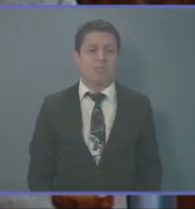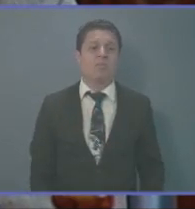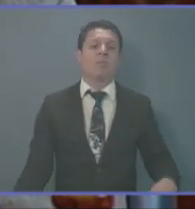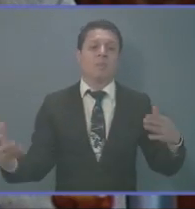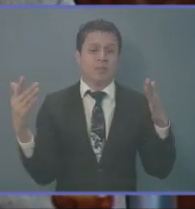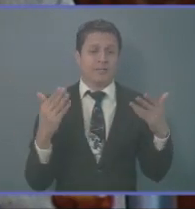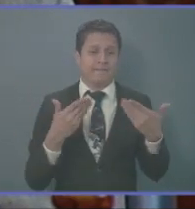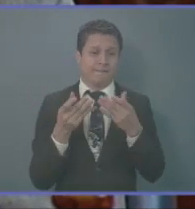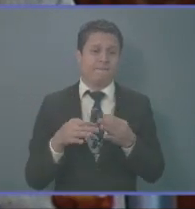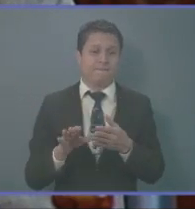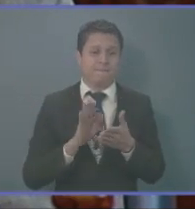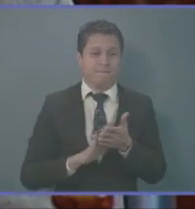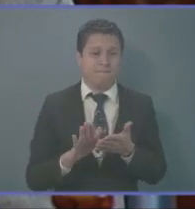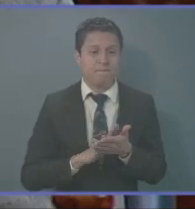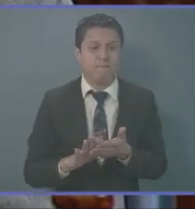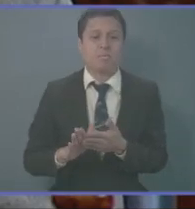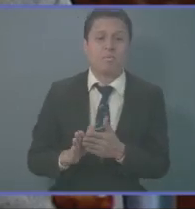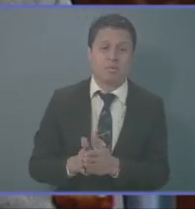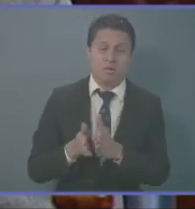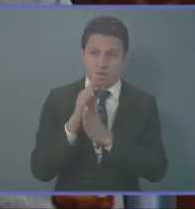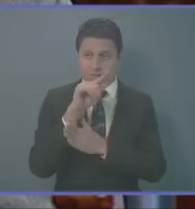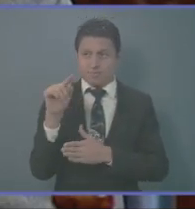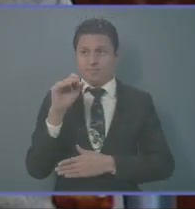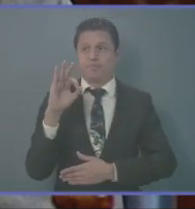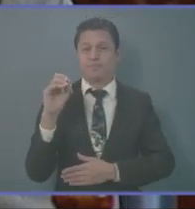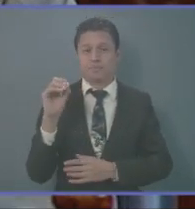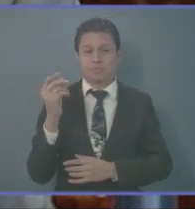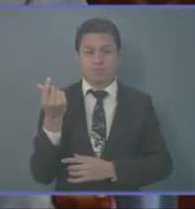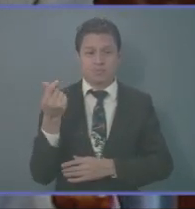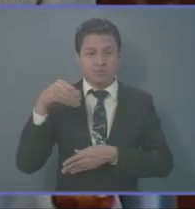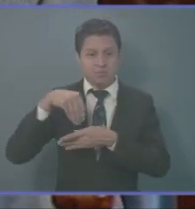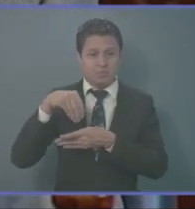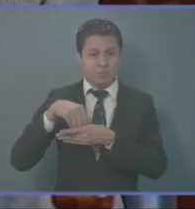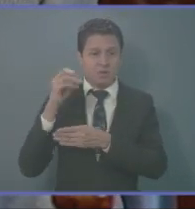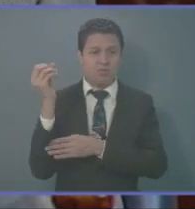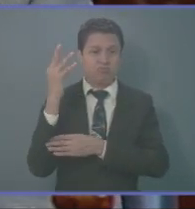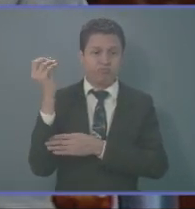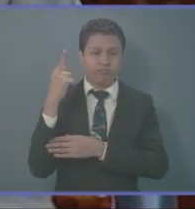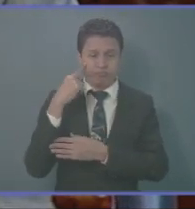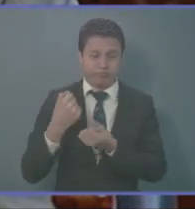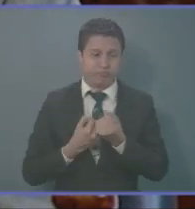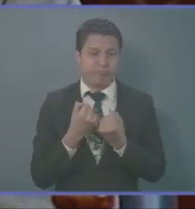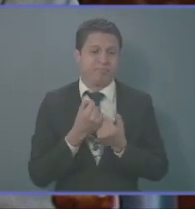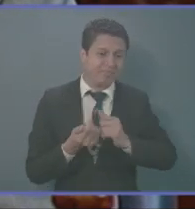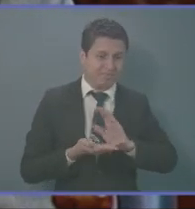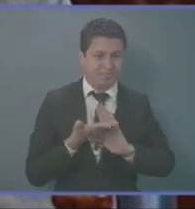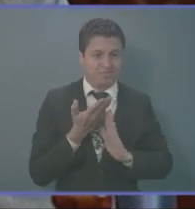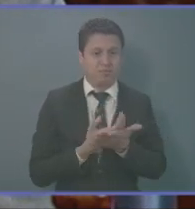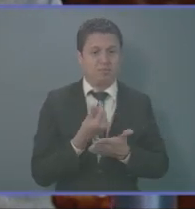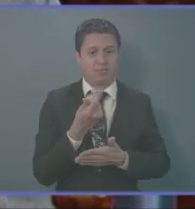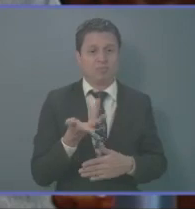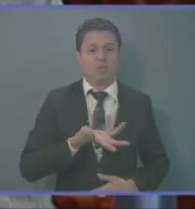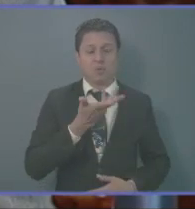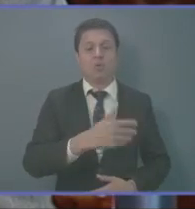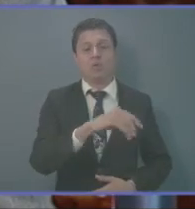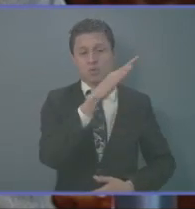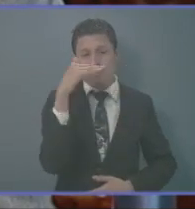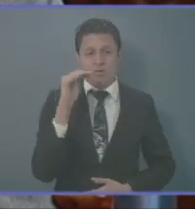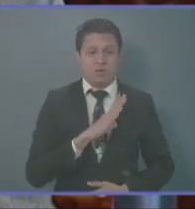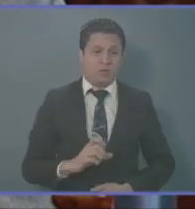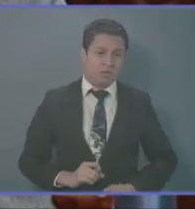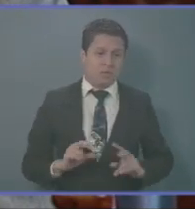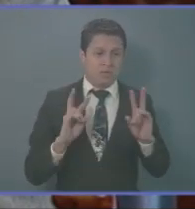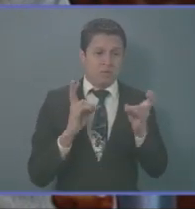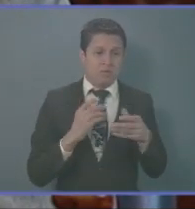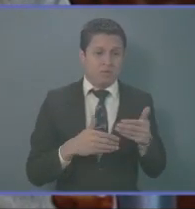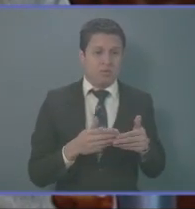destinados para financiar el Fondo de Emergencia y de Recuperación y Reconstrucción Económica del país para los efectos